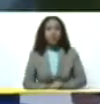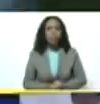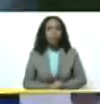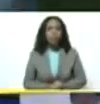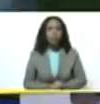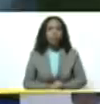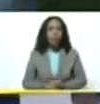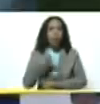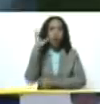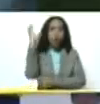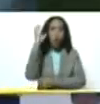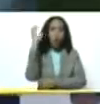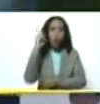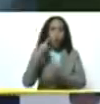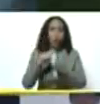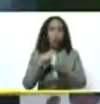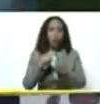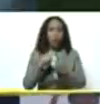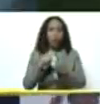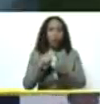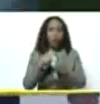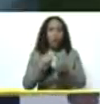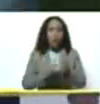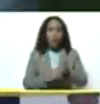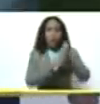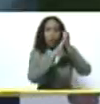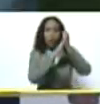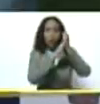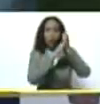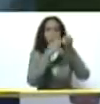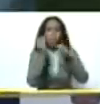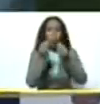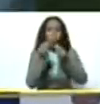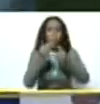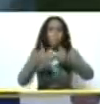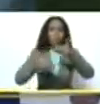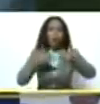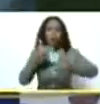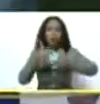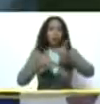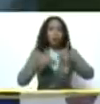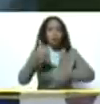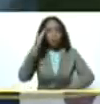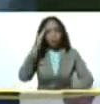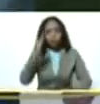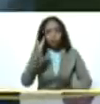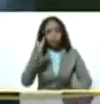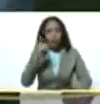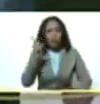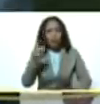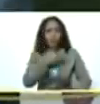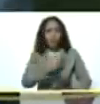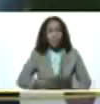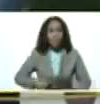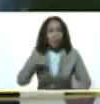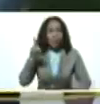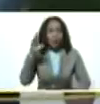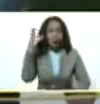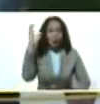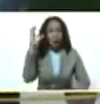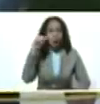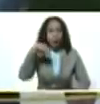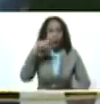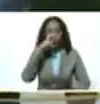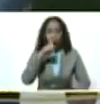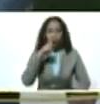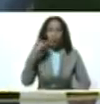con Colombia, encabezado por el narco paramilitar que ha sido presidente de Colombia en estos años,